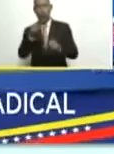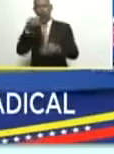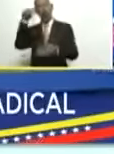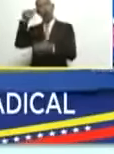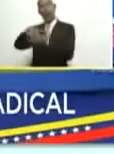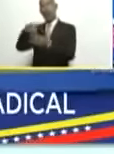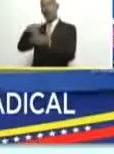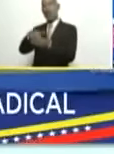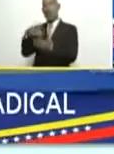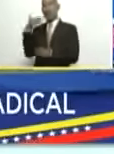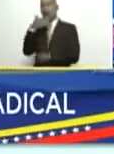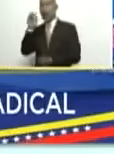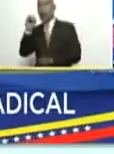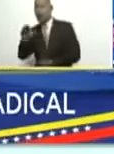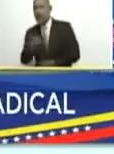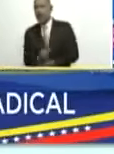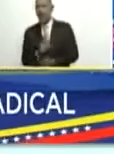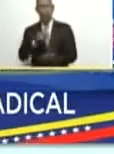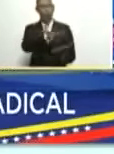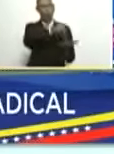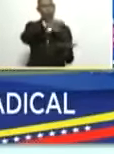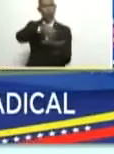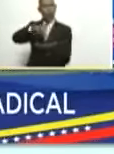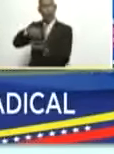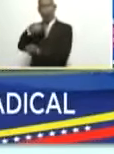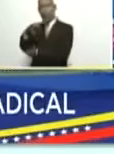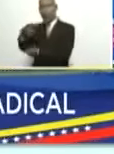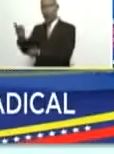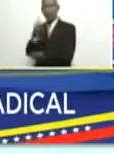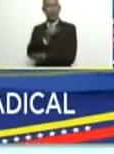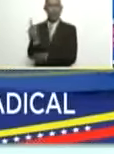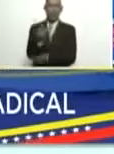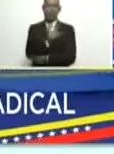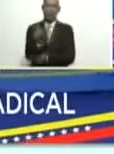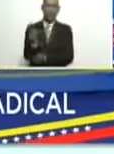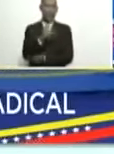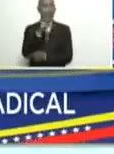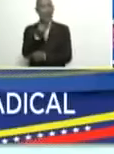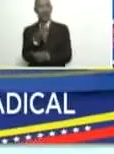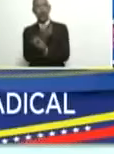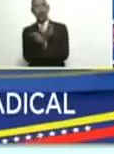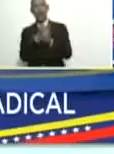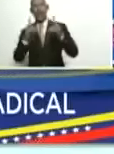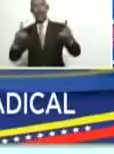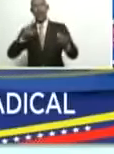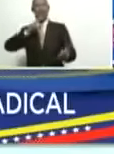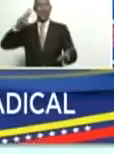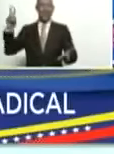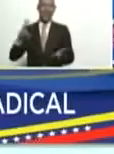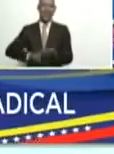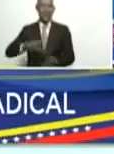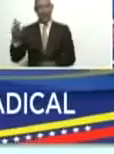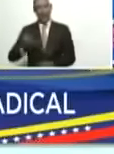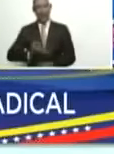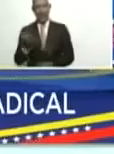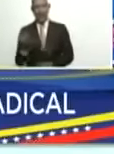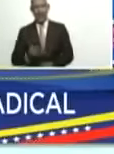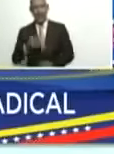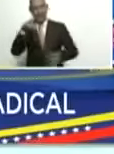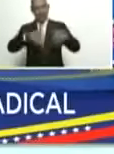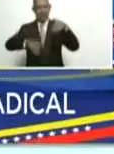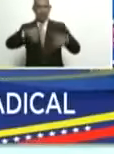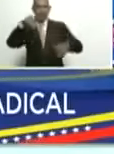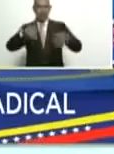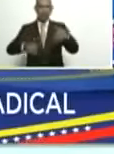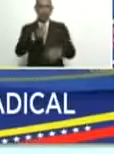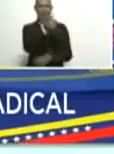o fotocopiando boletas, sino que realmente eso fue una democracia verdadera, una fiesta electoral en